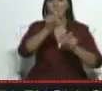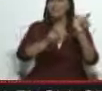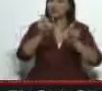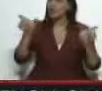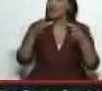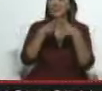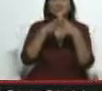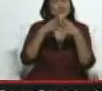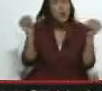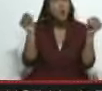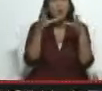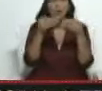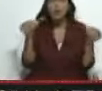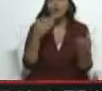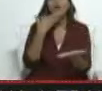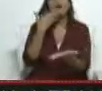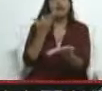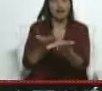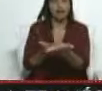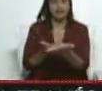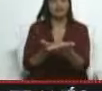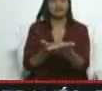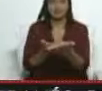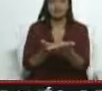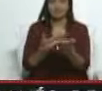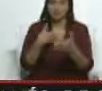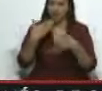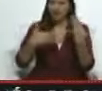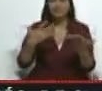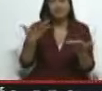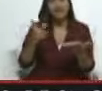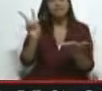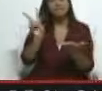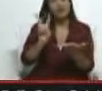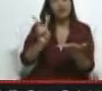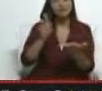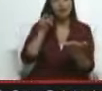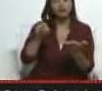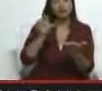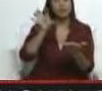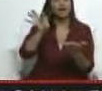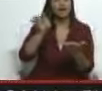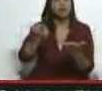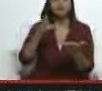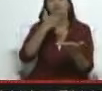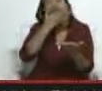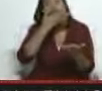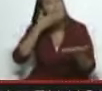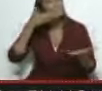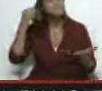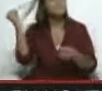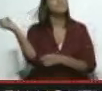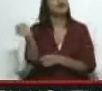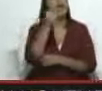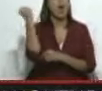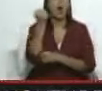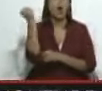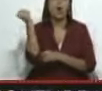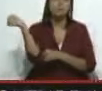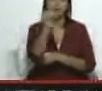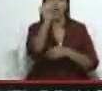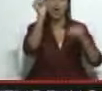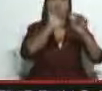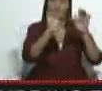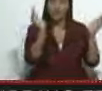general vamos a ser entonces de este país de Venezuela el mejor país del mundo que